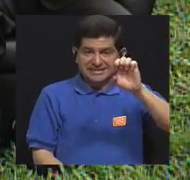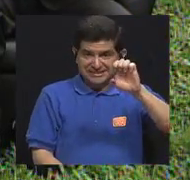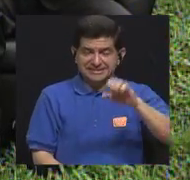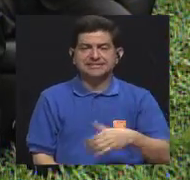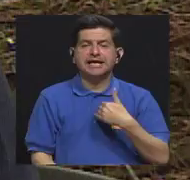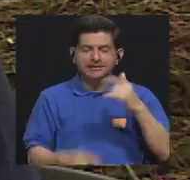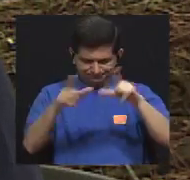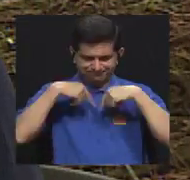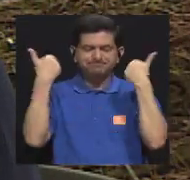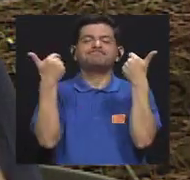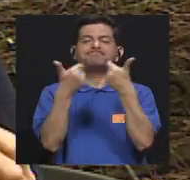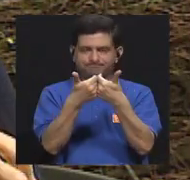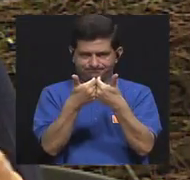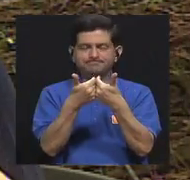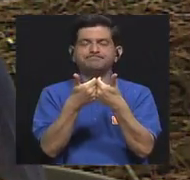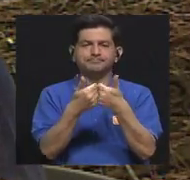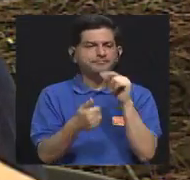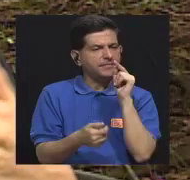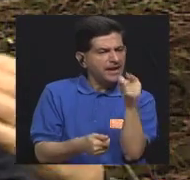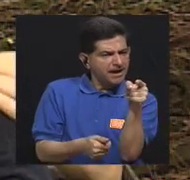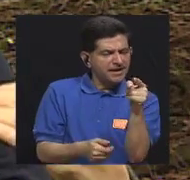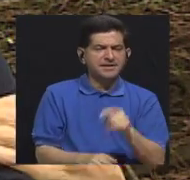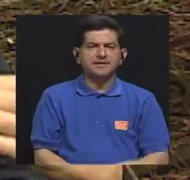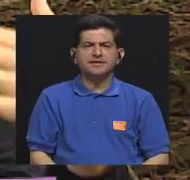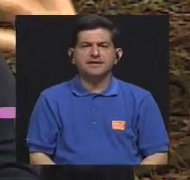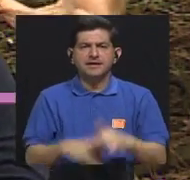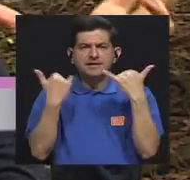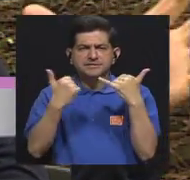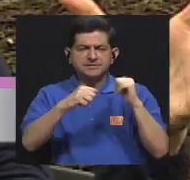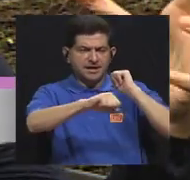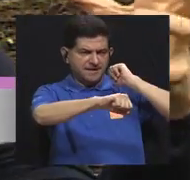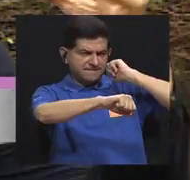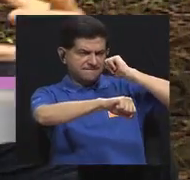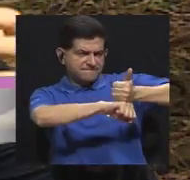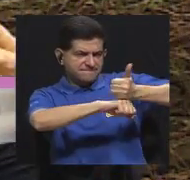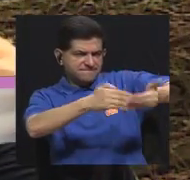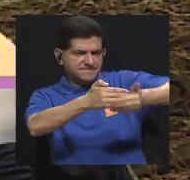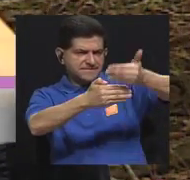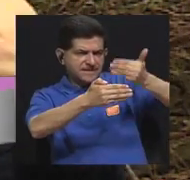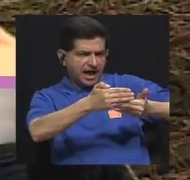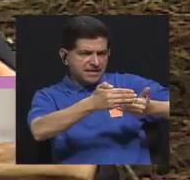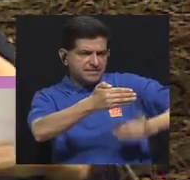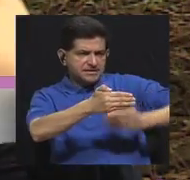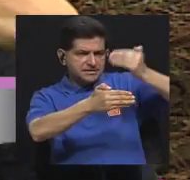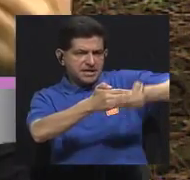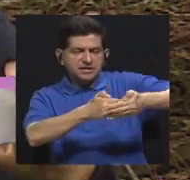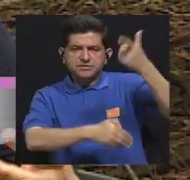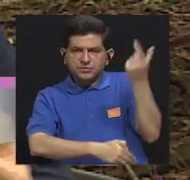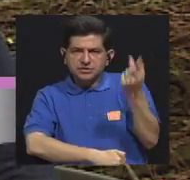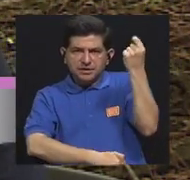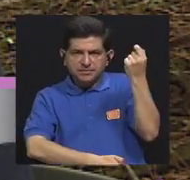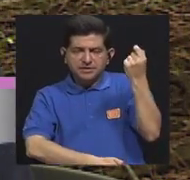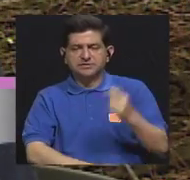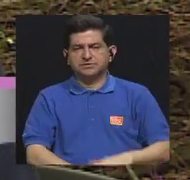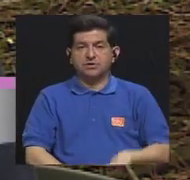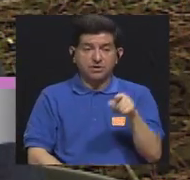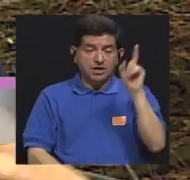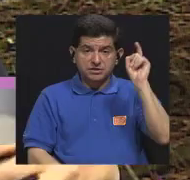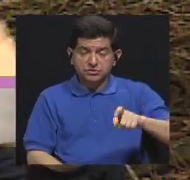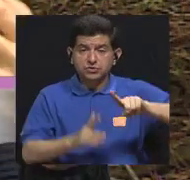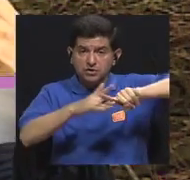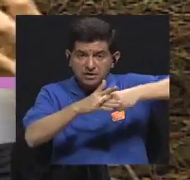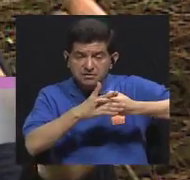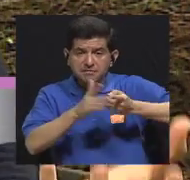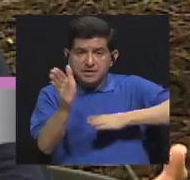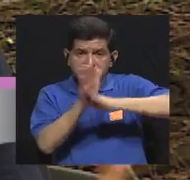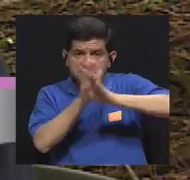del ICE tiene un grupo que los viene montando antes y después de la jubilación, y